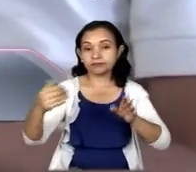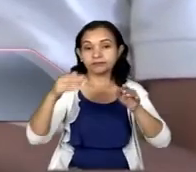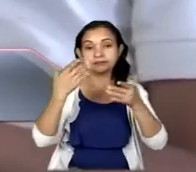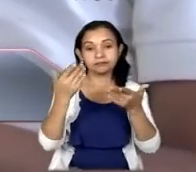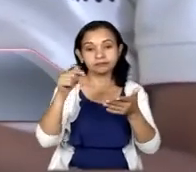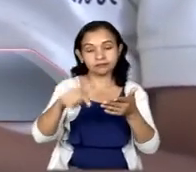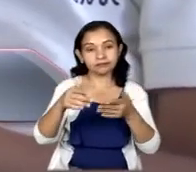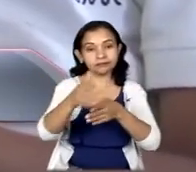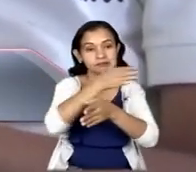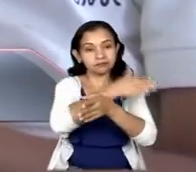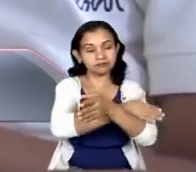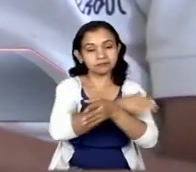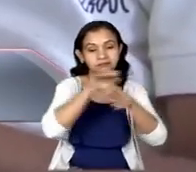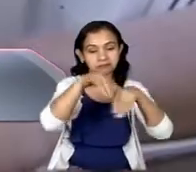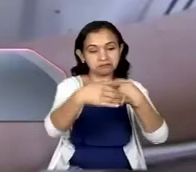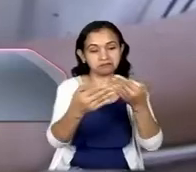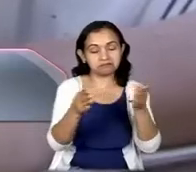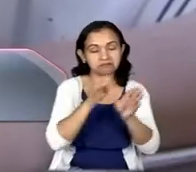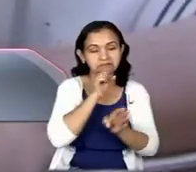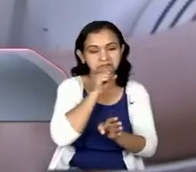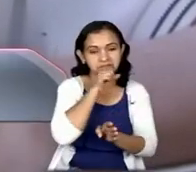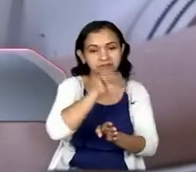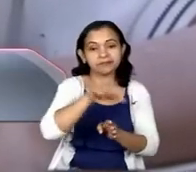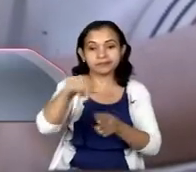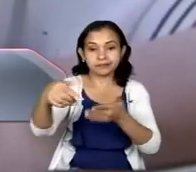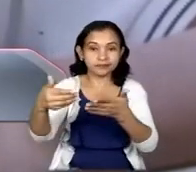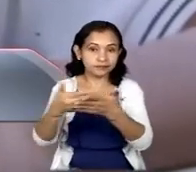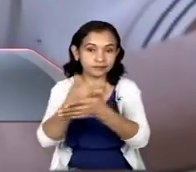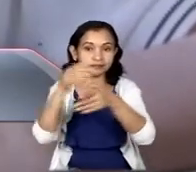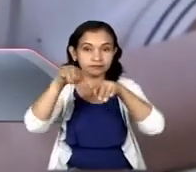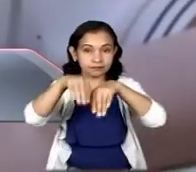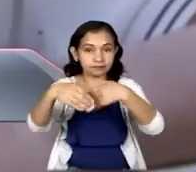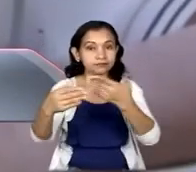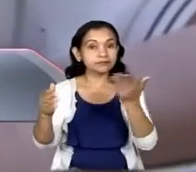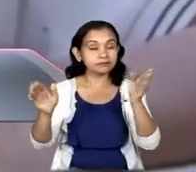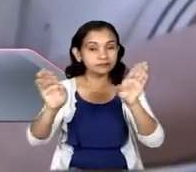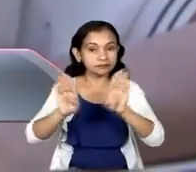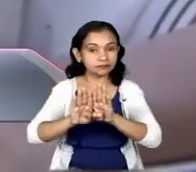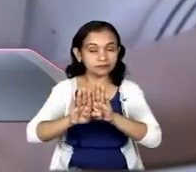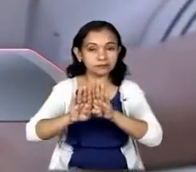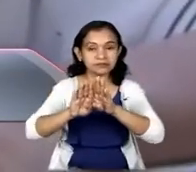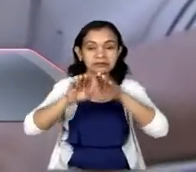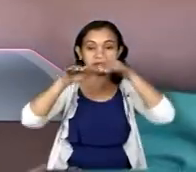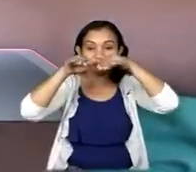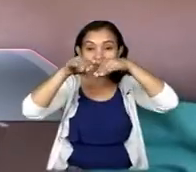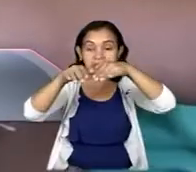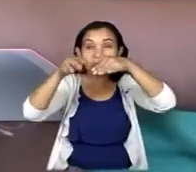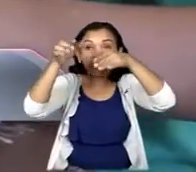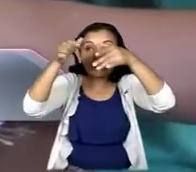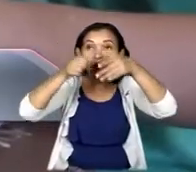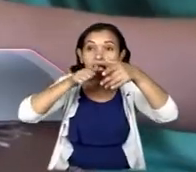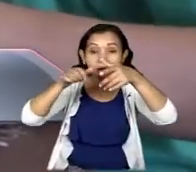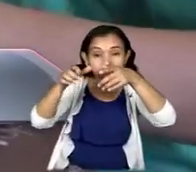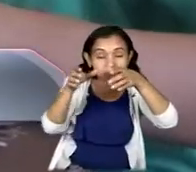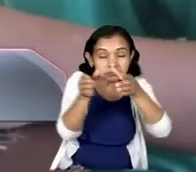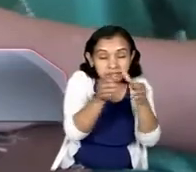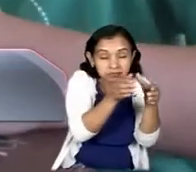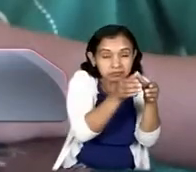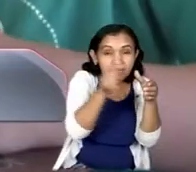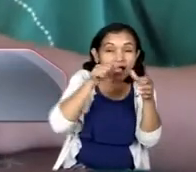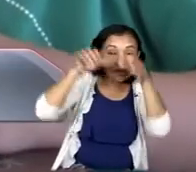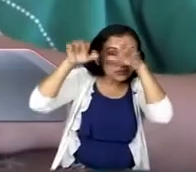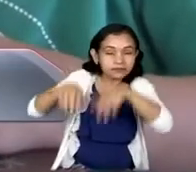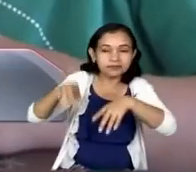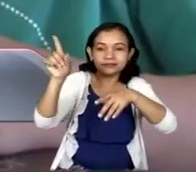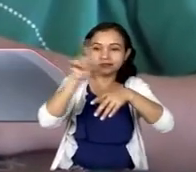que antes. Antes hubo momentos en que el sin puro hoyo tenías que agarrar a los niños y ponerlos en un esquinito.